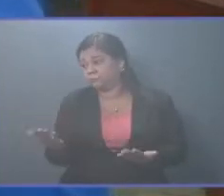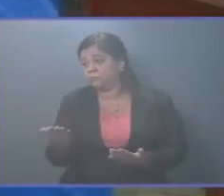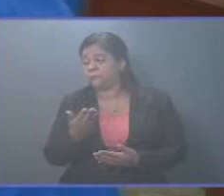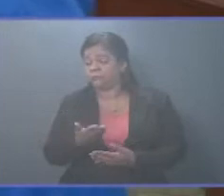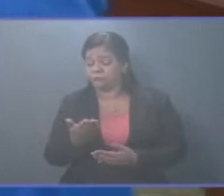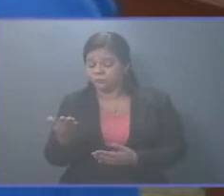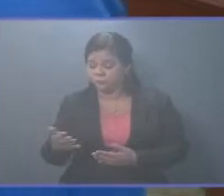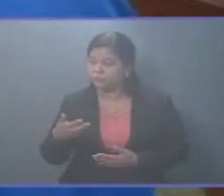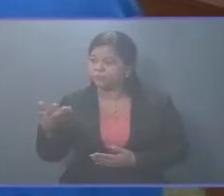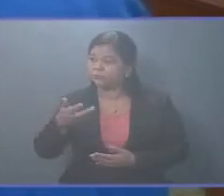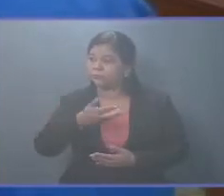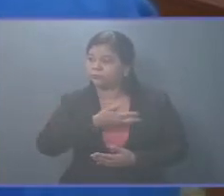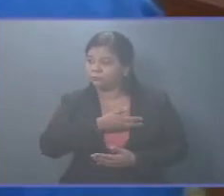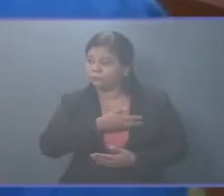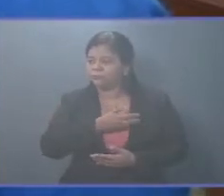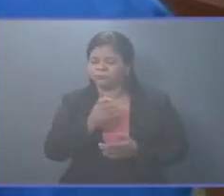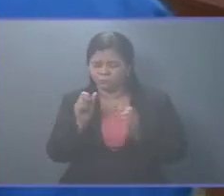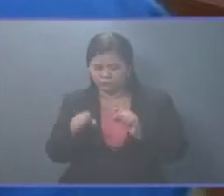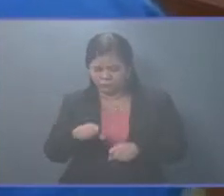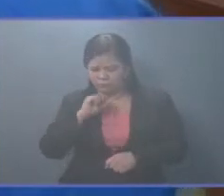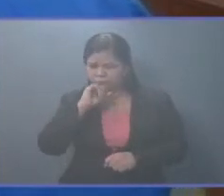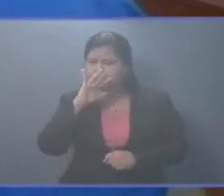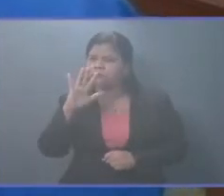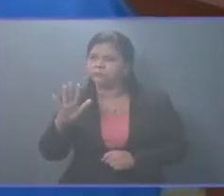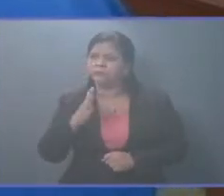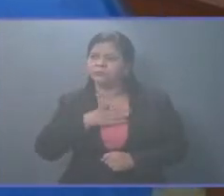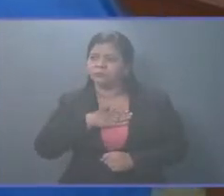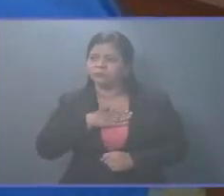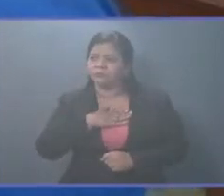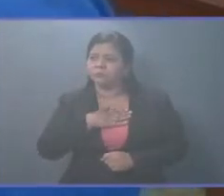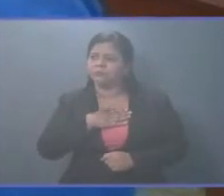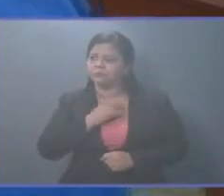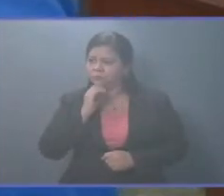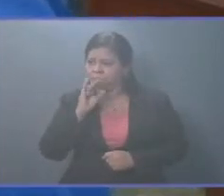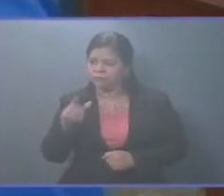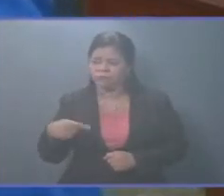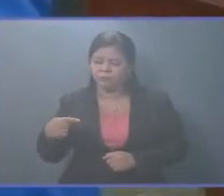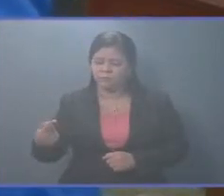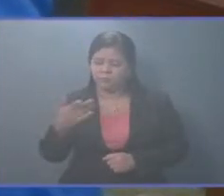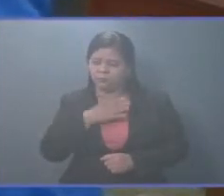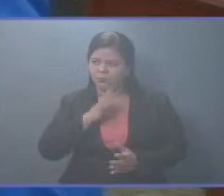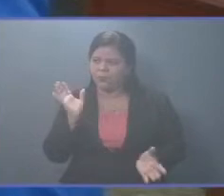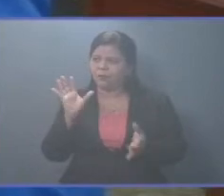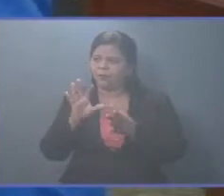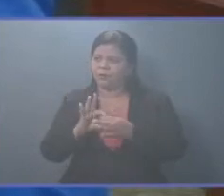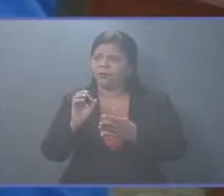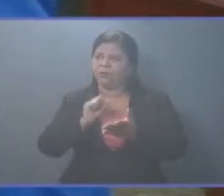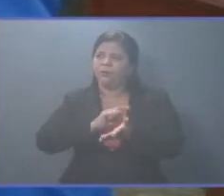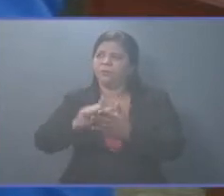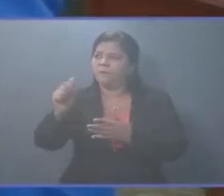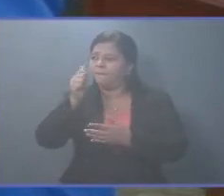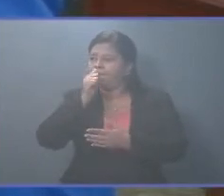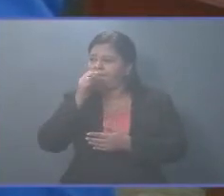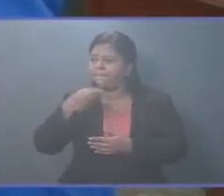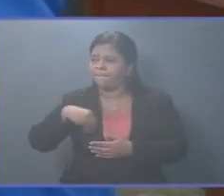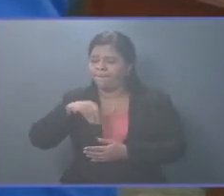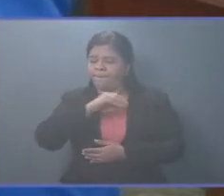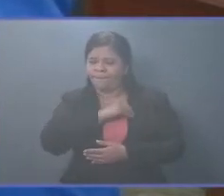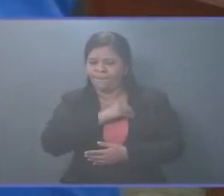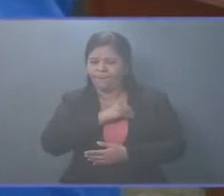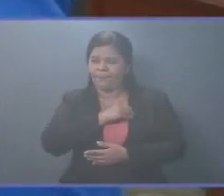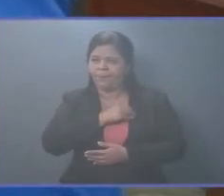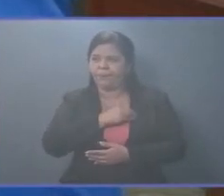que a nosotros, por ejemplo, yo les puedo decir como gremio médico, y como que siempre yo he estado muy vinculado al colegio médico, al trabajo del colegio